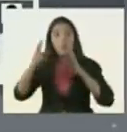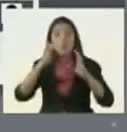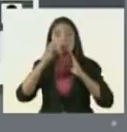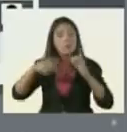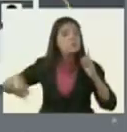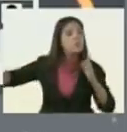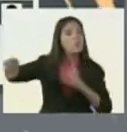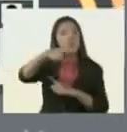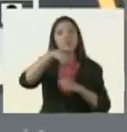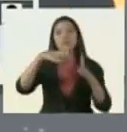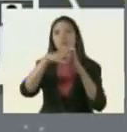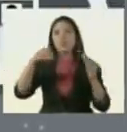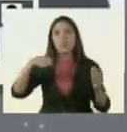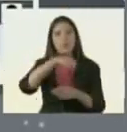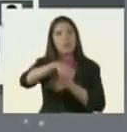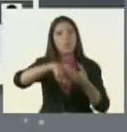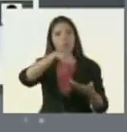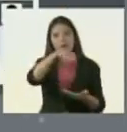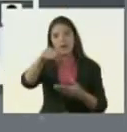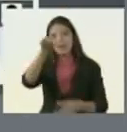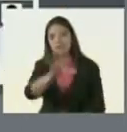con todos los CLAP del país.